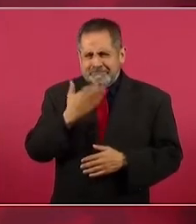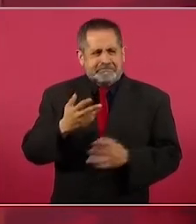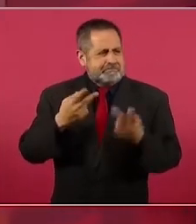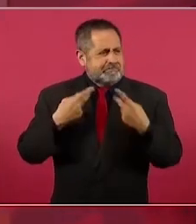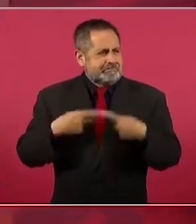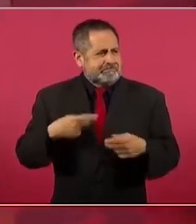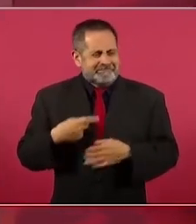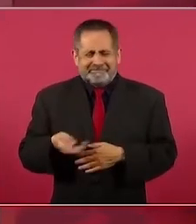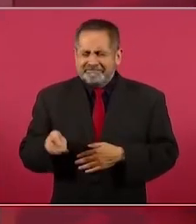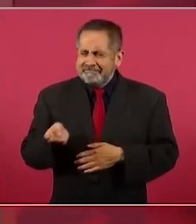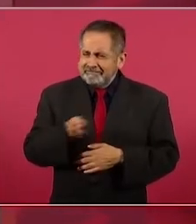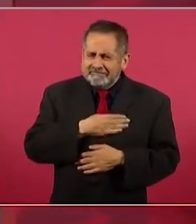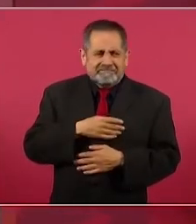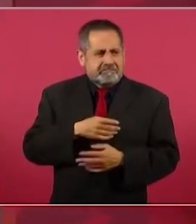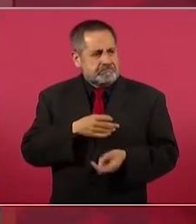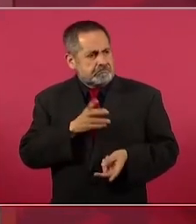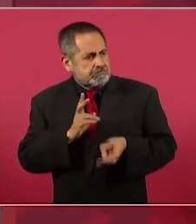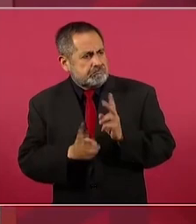extraordinario,